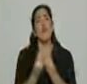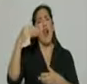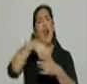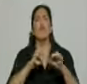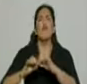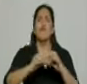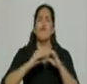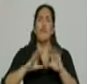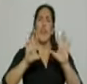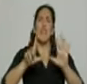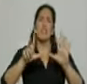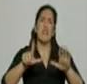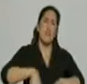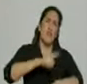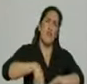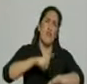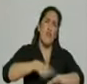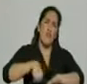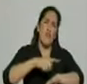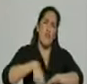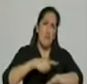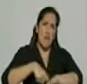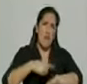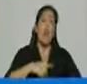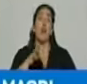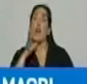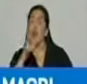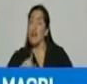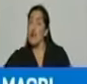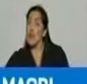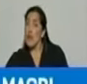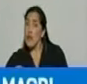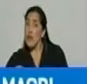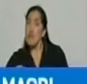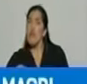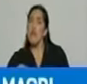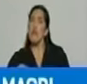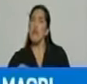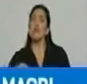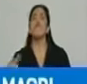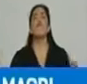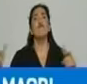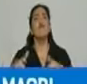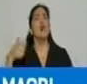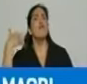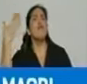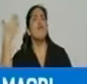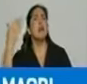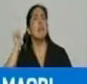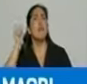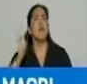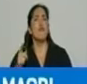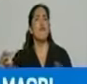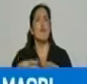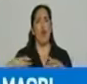de sesión, 17 horas de sesión donde 14 horas habló la oposición, con lo cual se